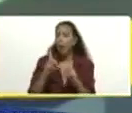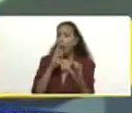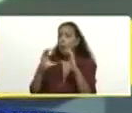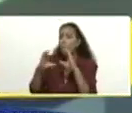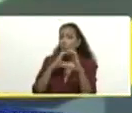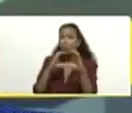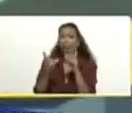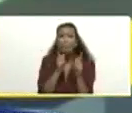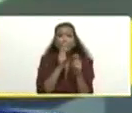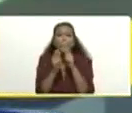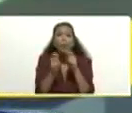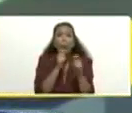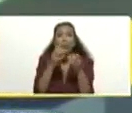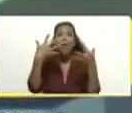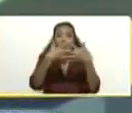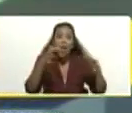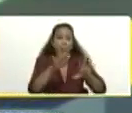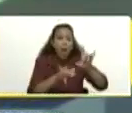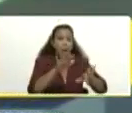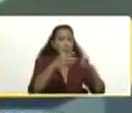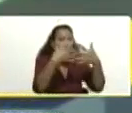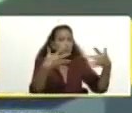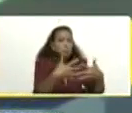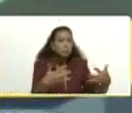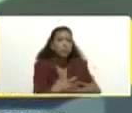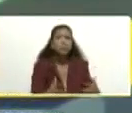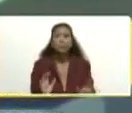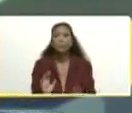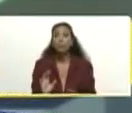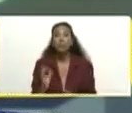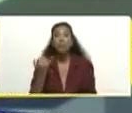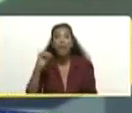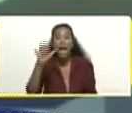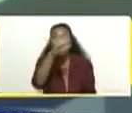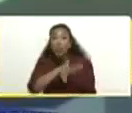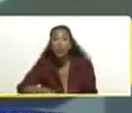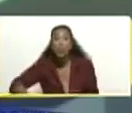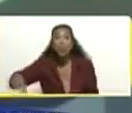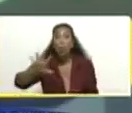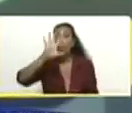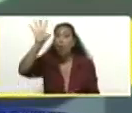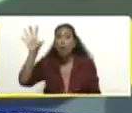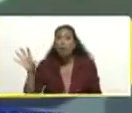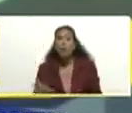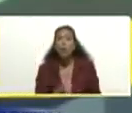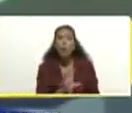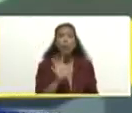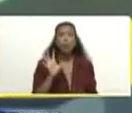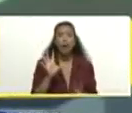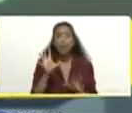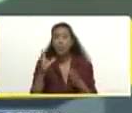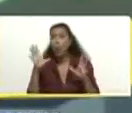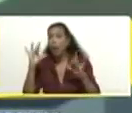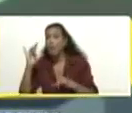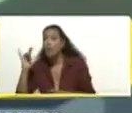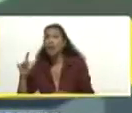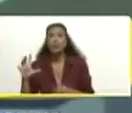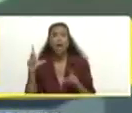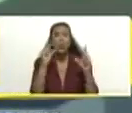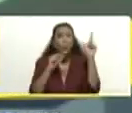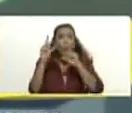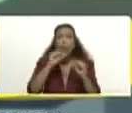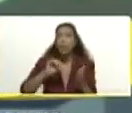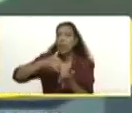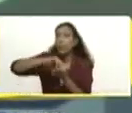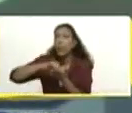comunicadores, de escritores, que hay en todos los medios, en todas las redes, en todas las